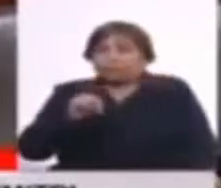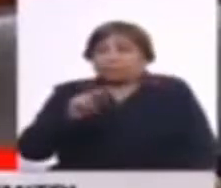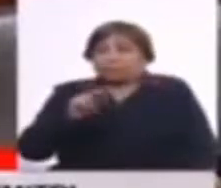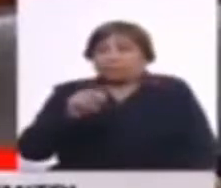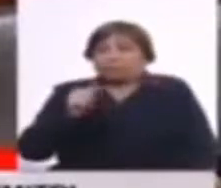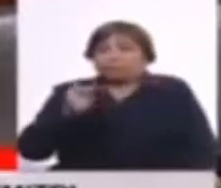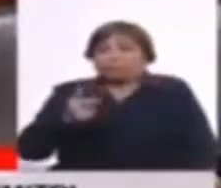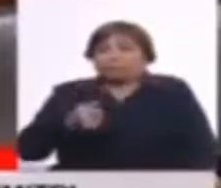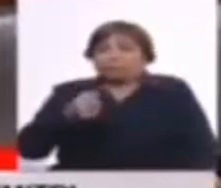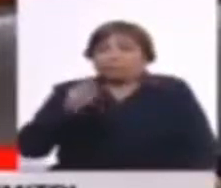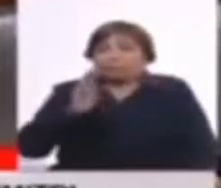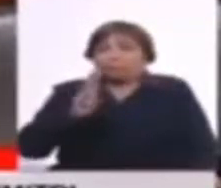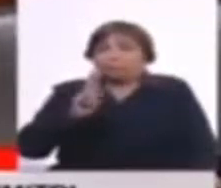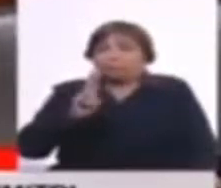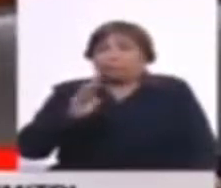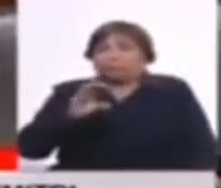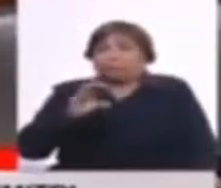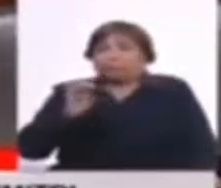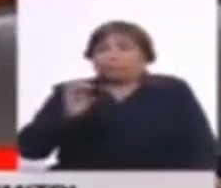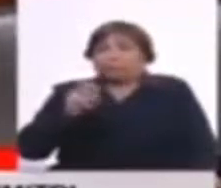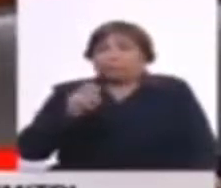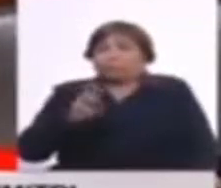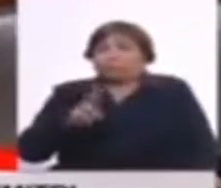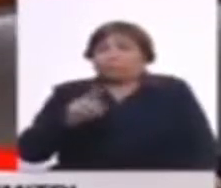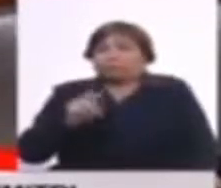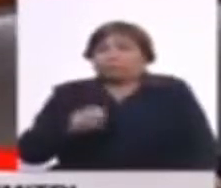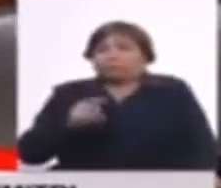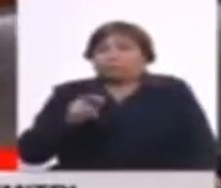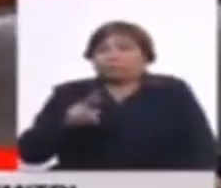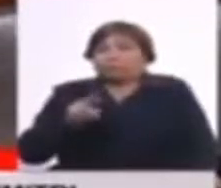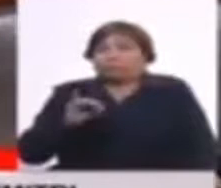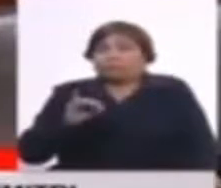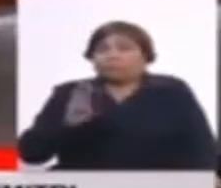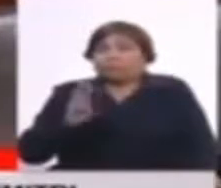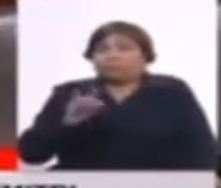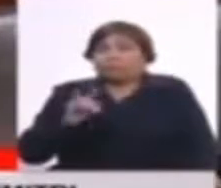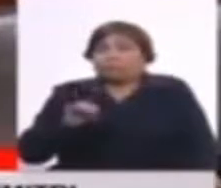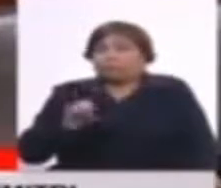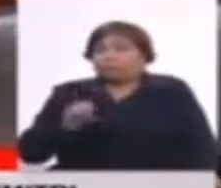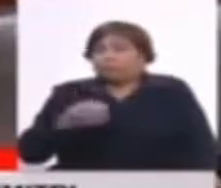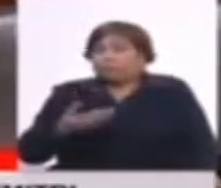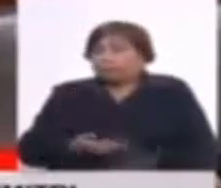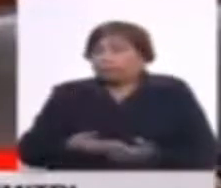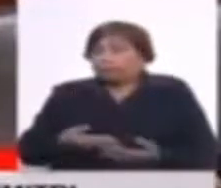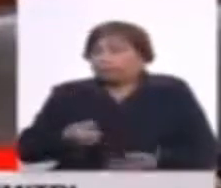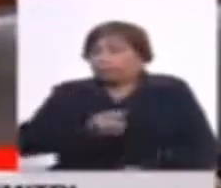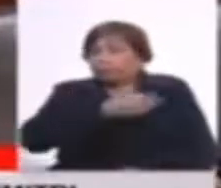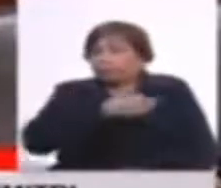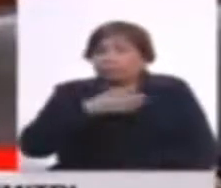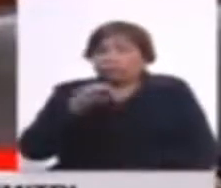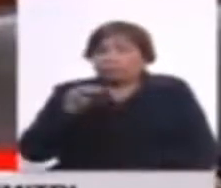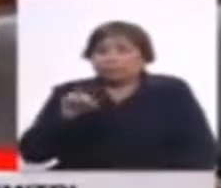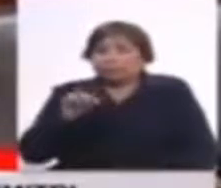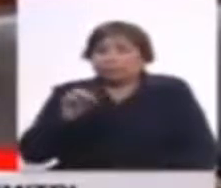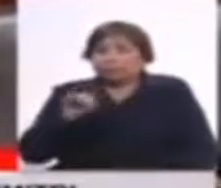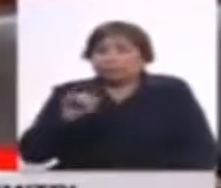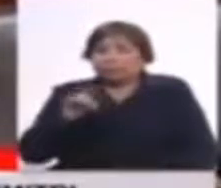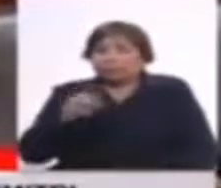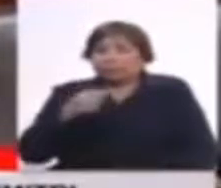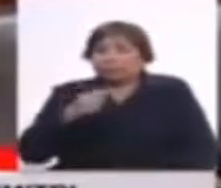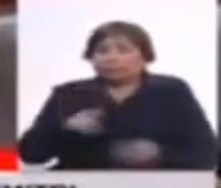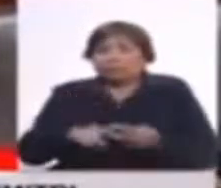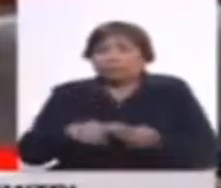el General Vicente Tiburcio, y al Jefe Estado Mayor, el General Miguel Ostanao, que recién